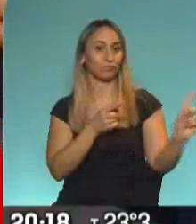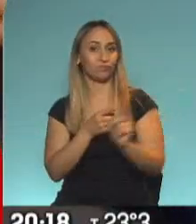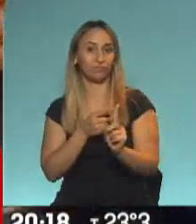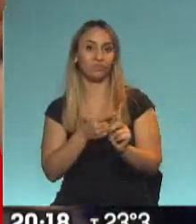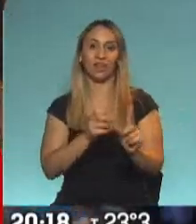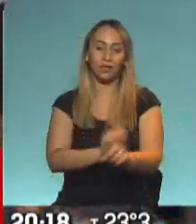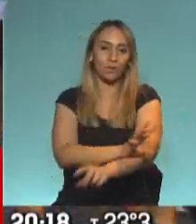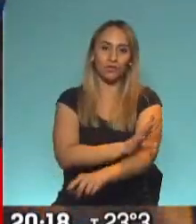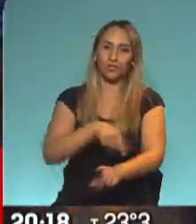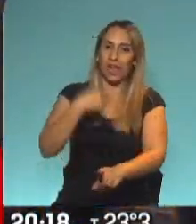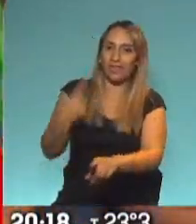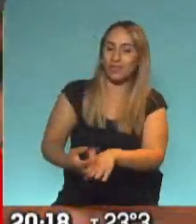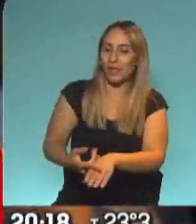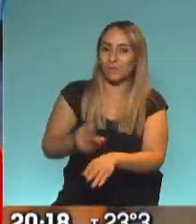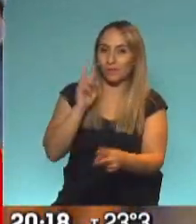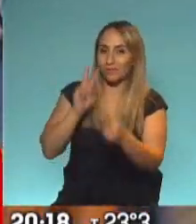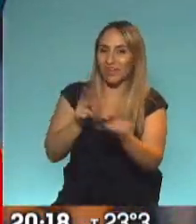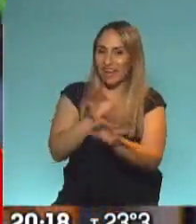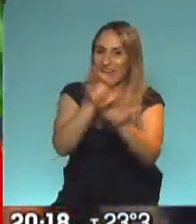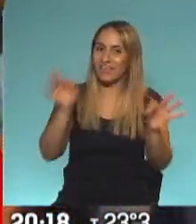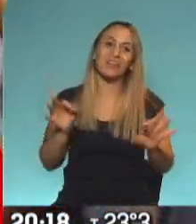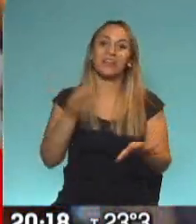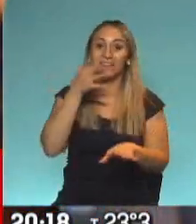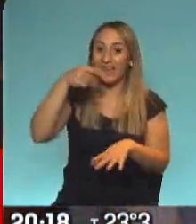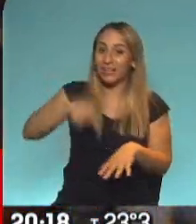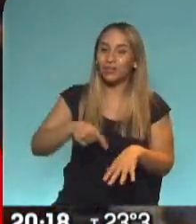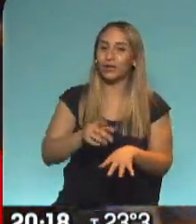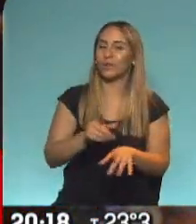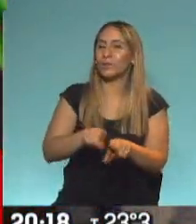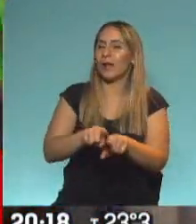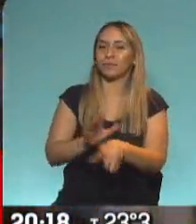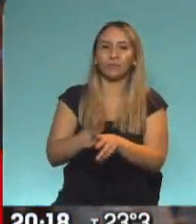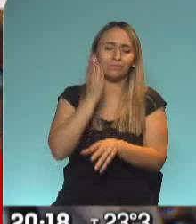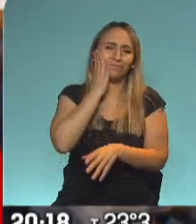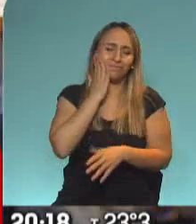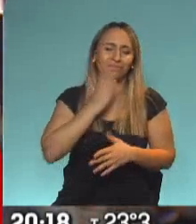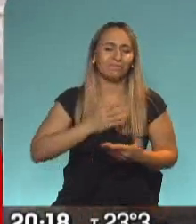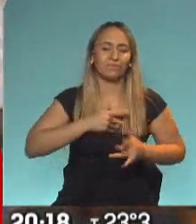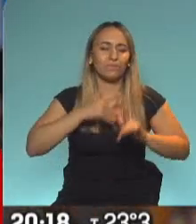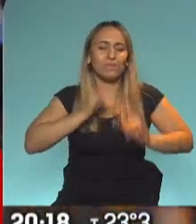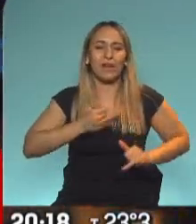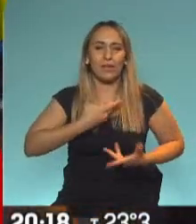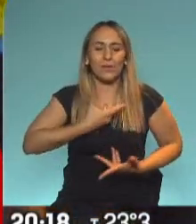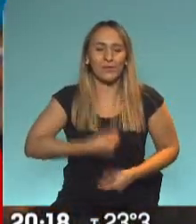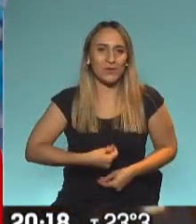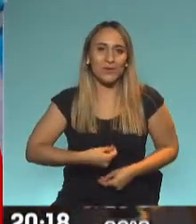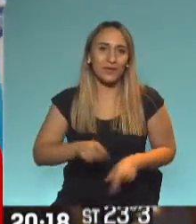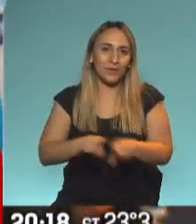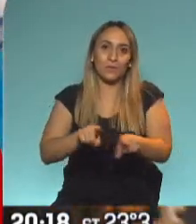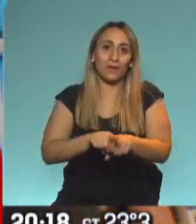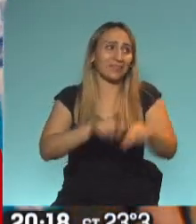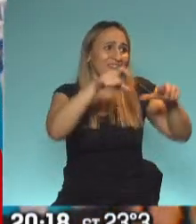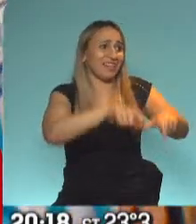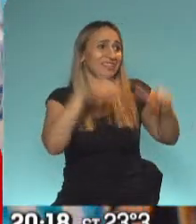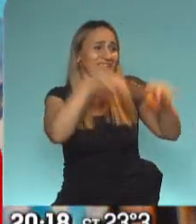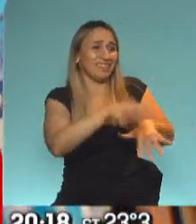emoción, tanto tiempo sin ver a la academia, en vivo, ¿no? Tiempo. Esto es una caricia al alma, es como volver a la cancha después de tanto tiempo. Vinimos contra Flamengo,